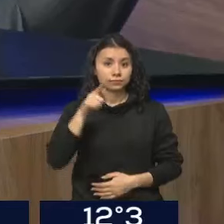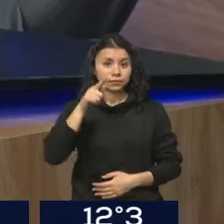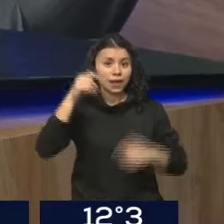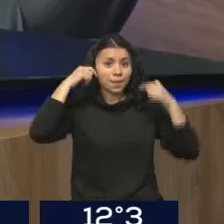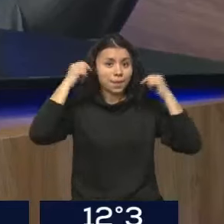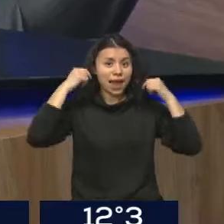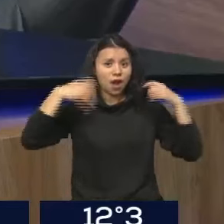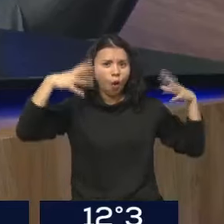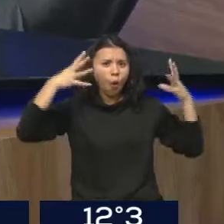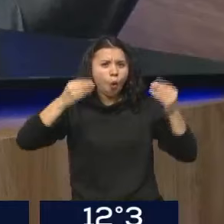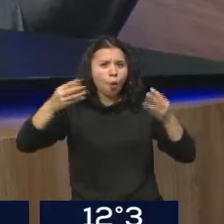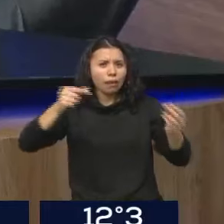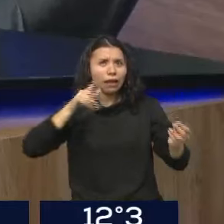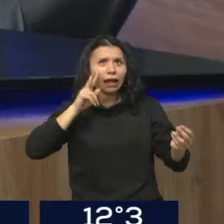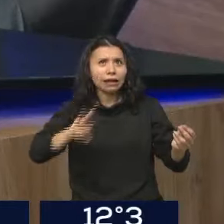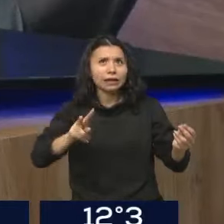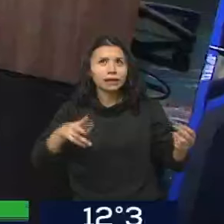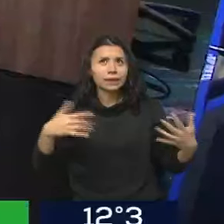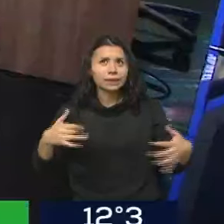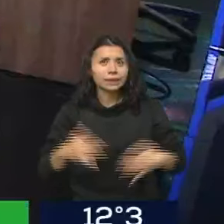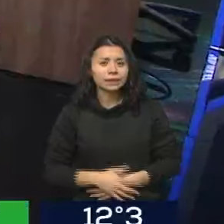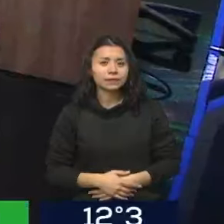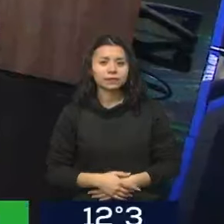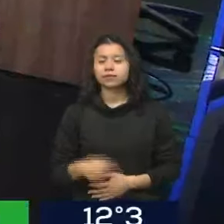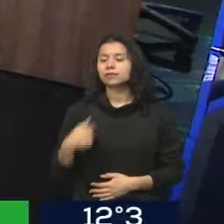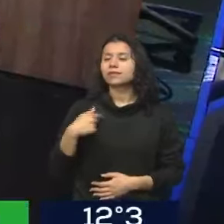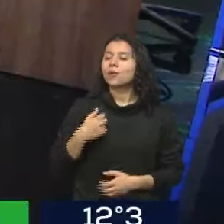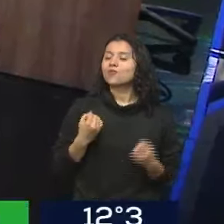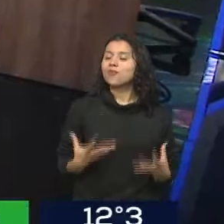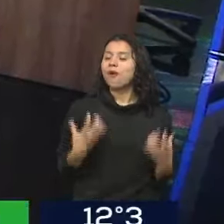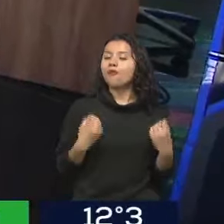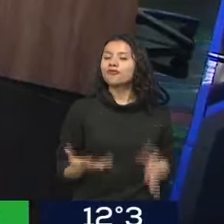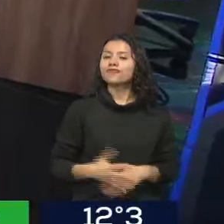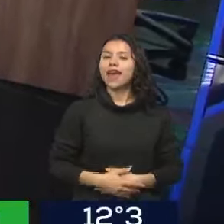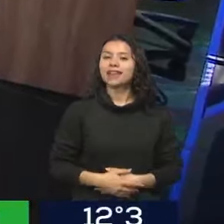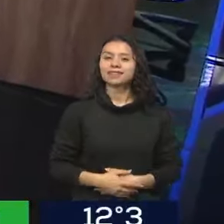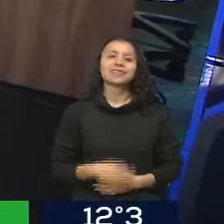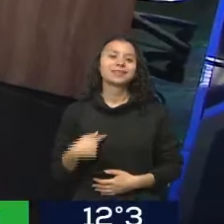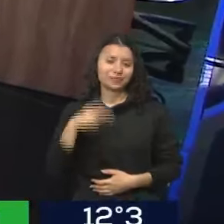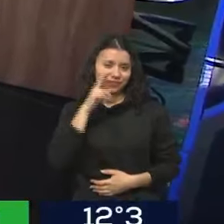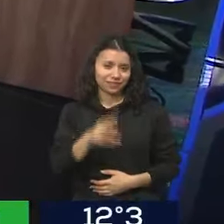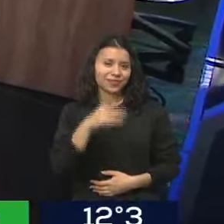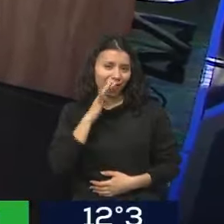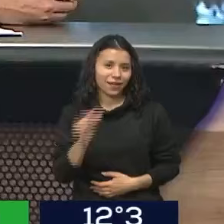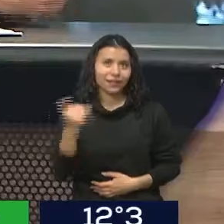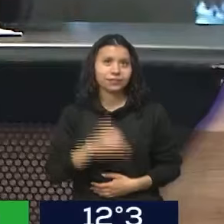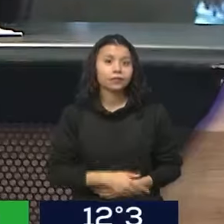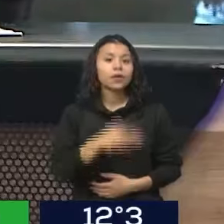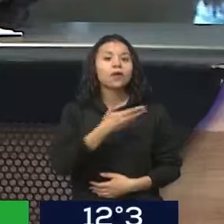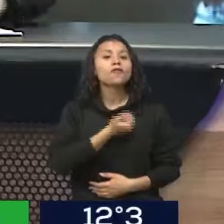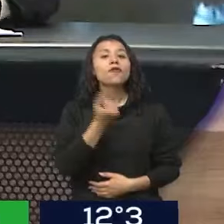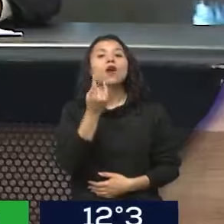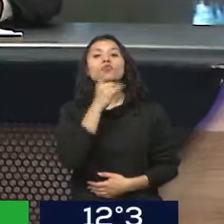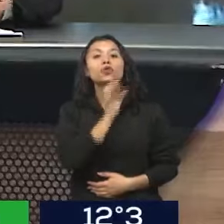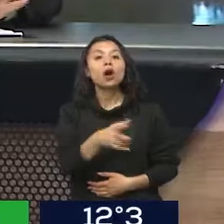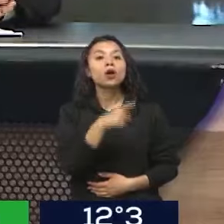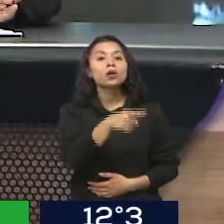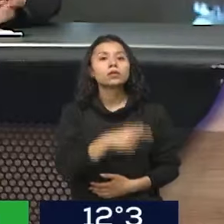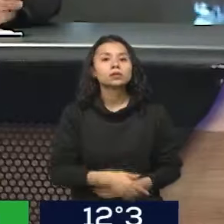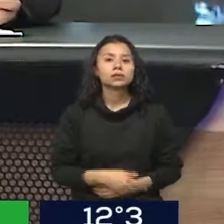Savage importante. Estoy muy bien. Estás muy bien, se te observa. Fautito, no le das pelota. Hubo que correr la cama